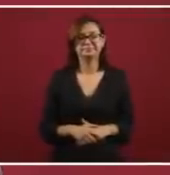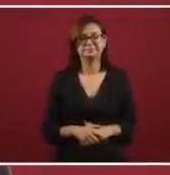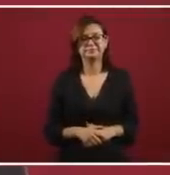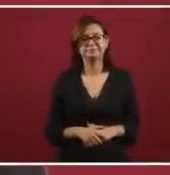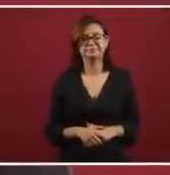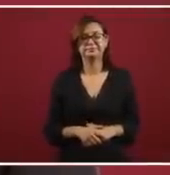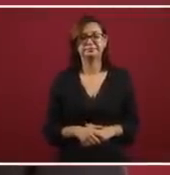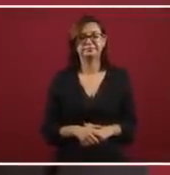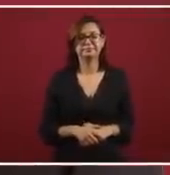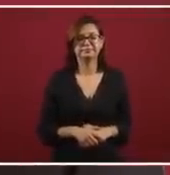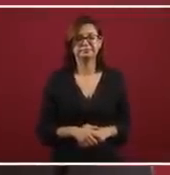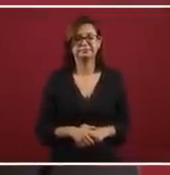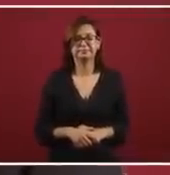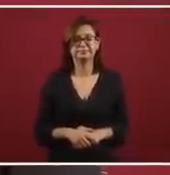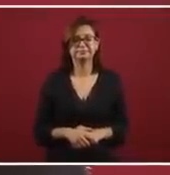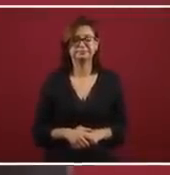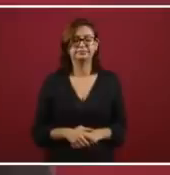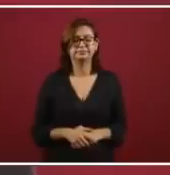dejando